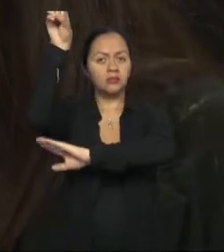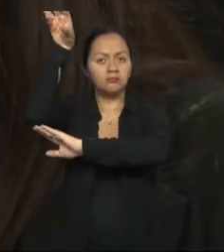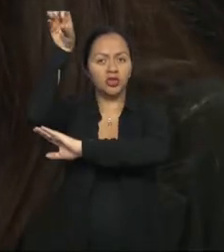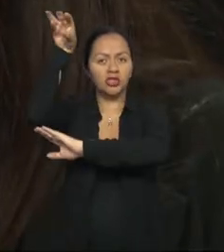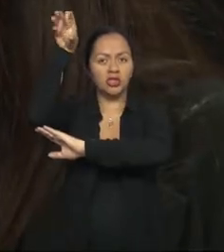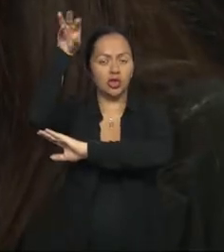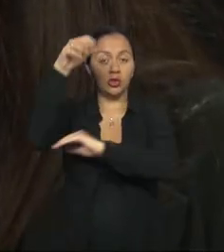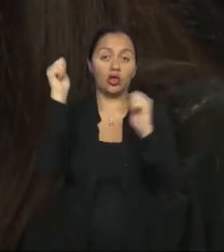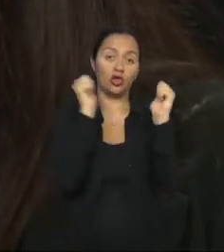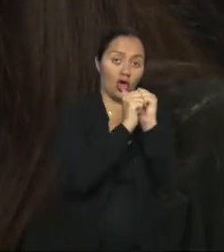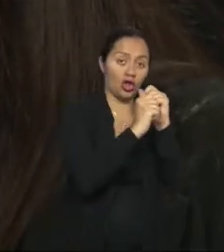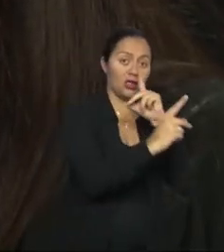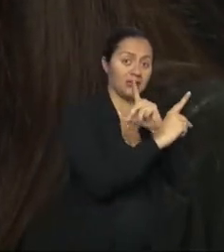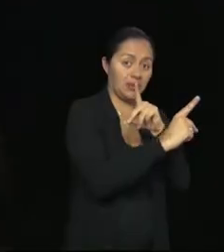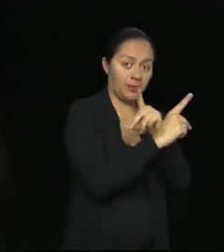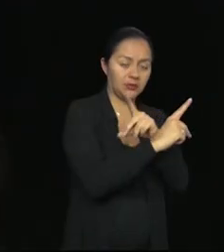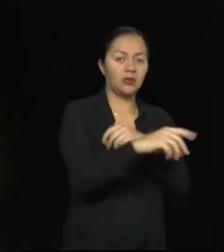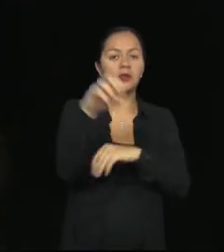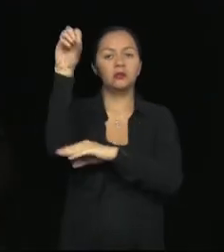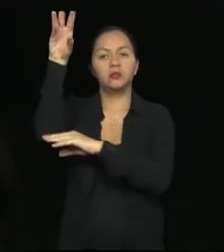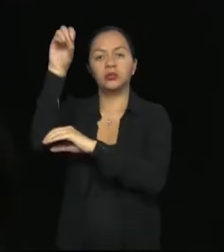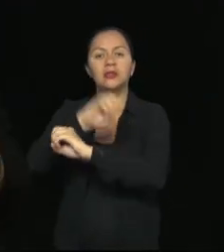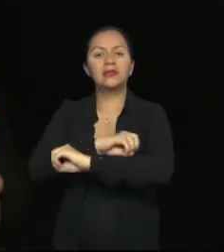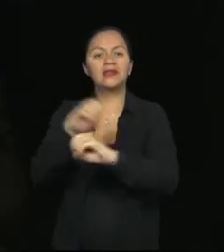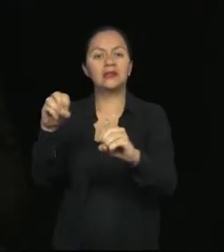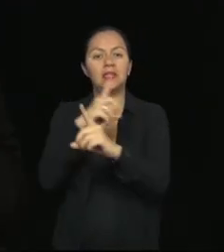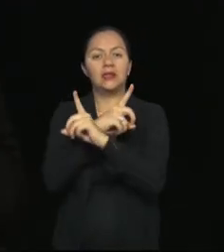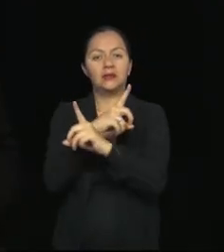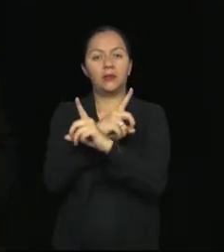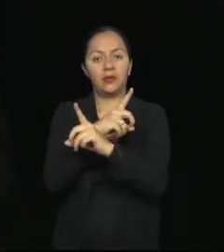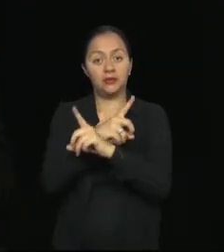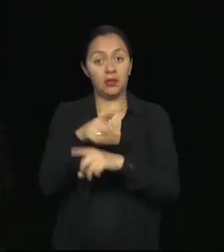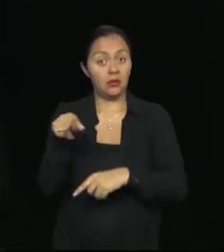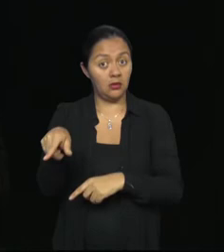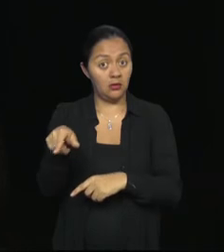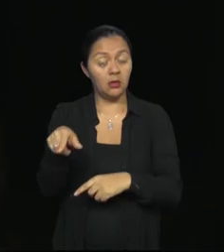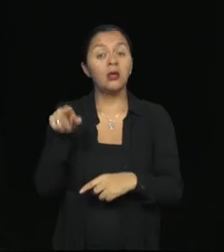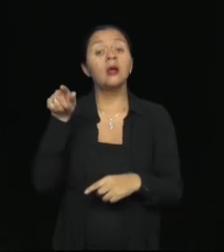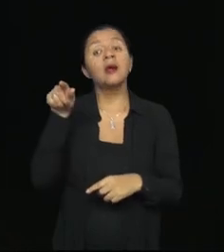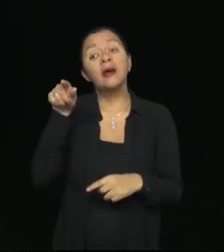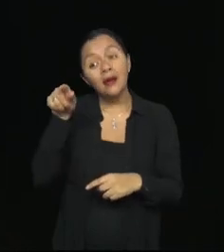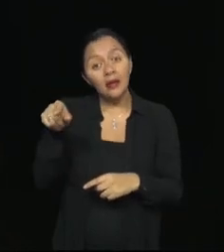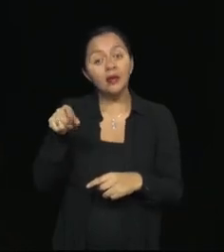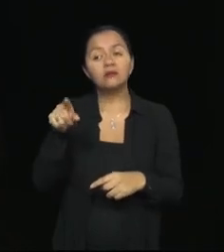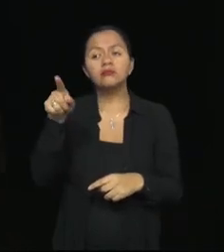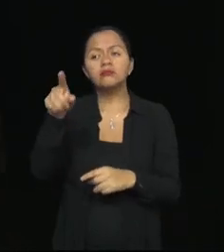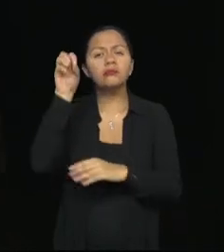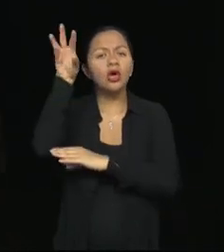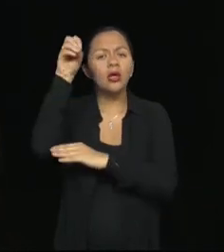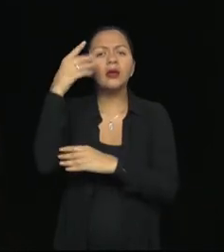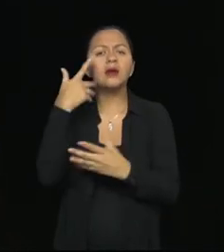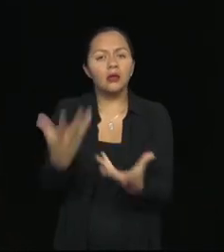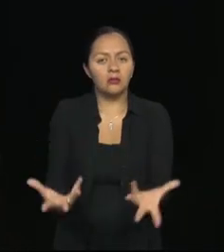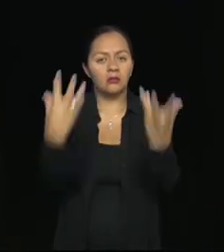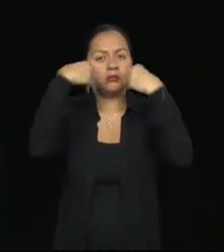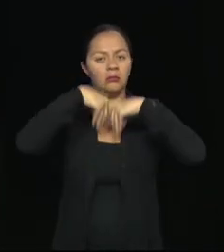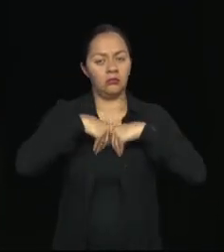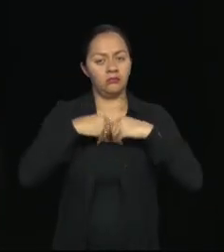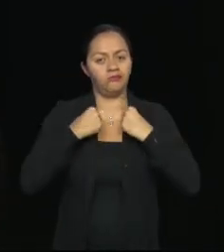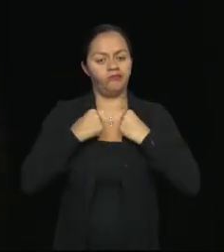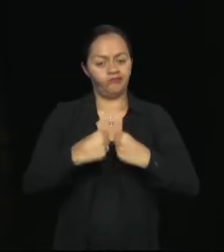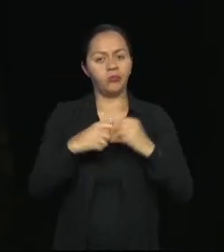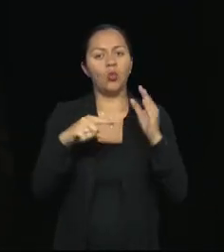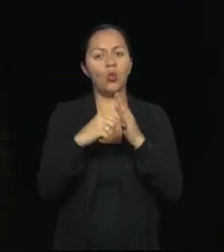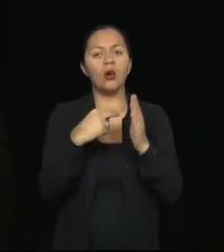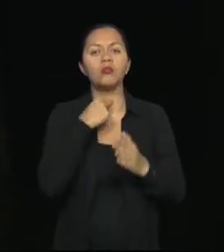sin discapacidad. ¿Ustedes han podido identificar o demostrar, mejor digamos, en todos los congresos, ese empoderamiento que han tenido las personas que pueden ser ya la voz